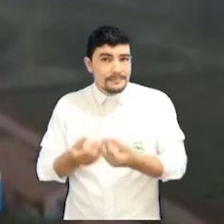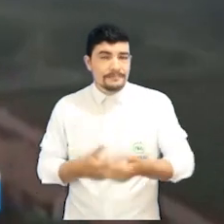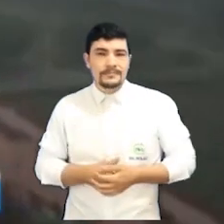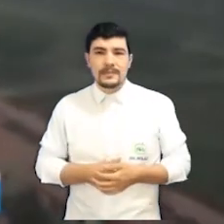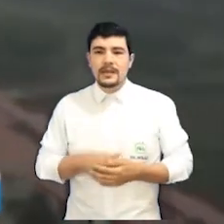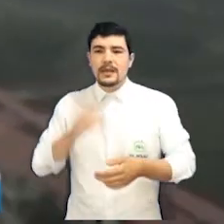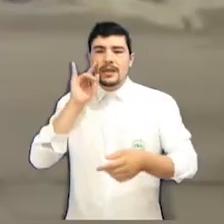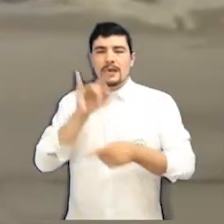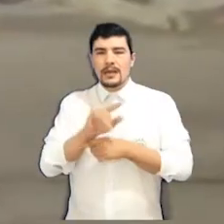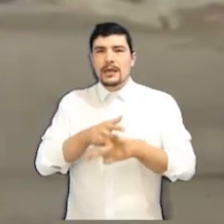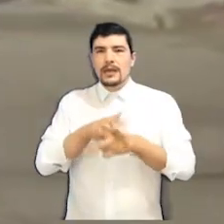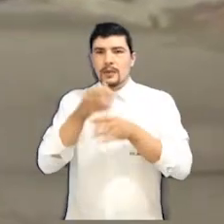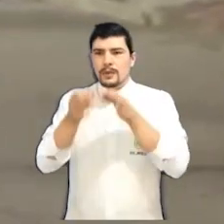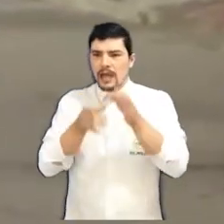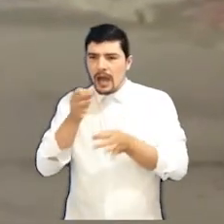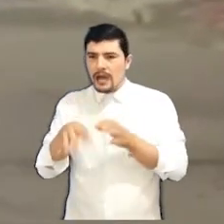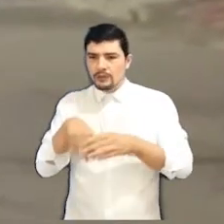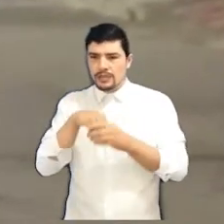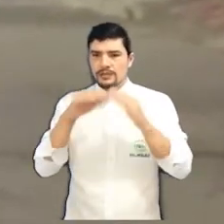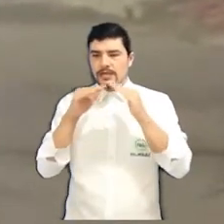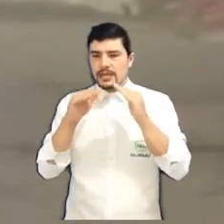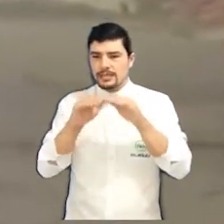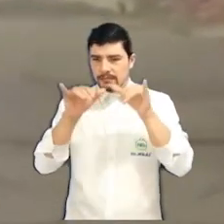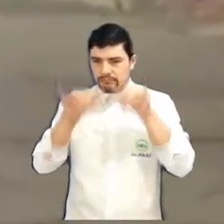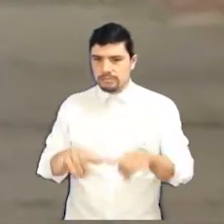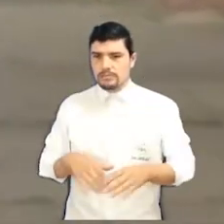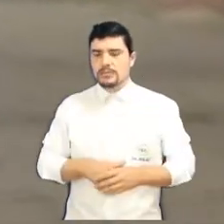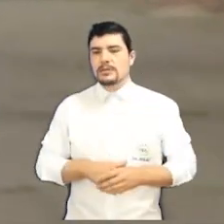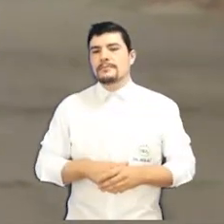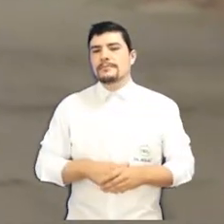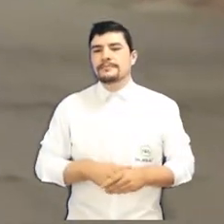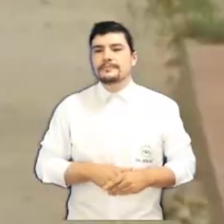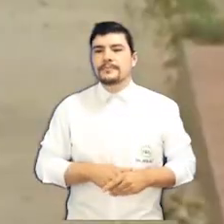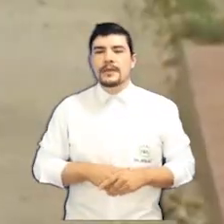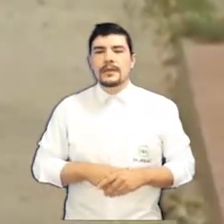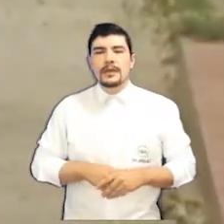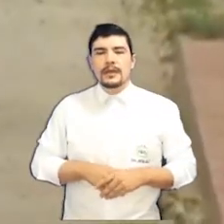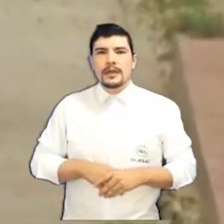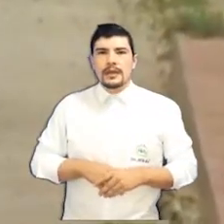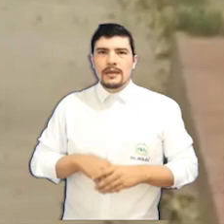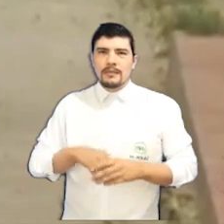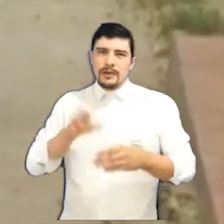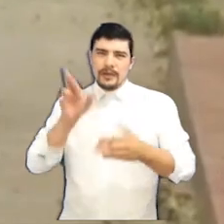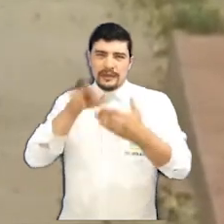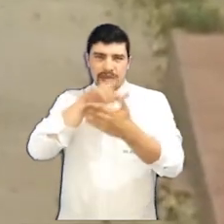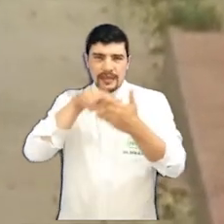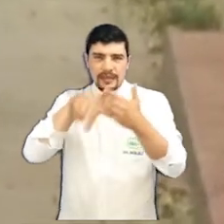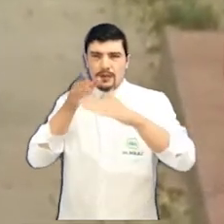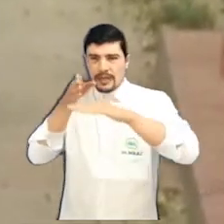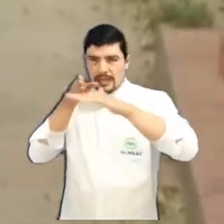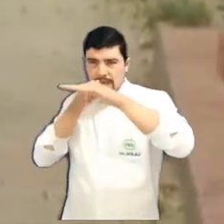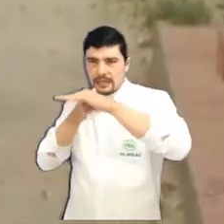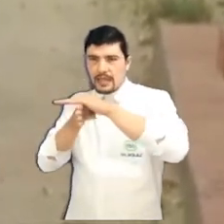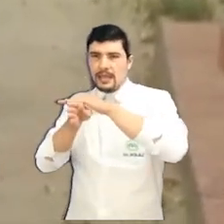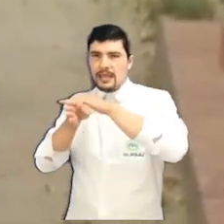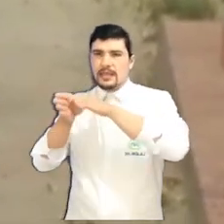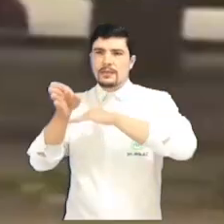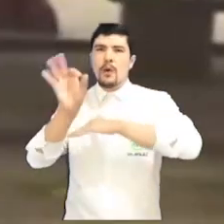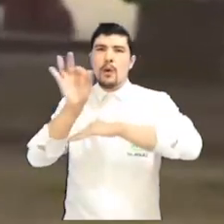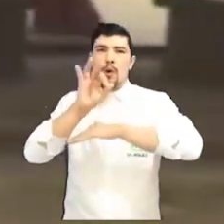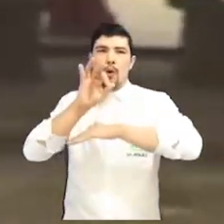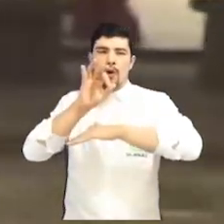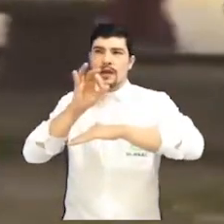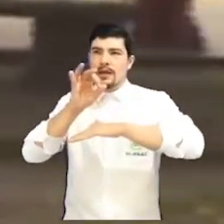grandes o por puertas. En videos aficionados, habitantes de Cúcuta registran la densa capa que, aunque parece neblina, es más que humo y